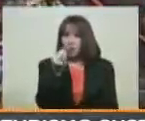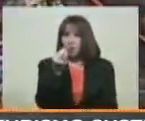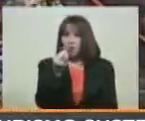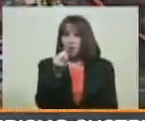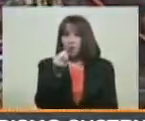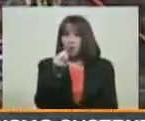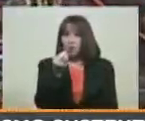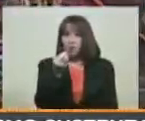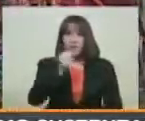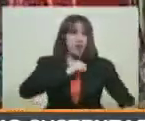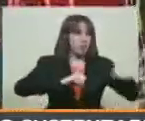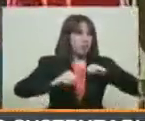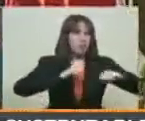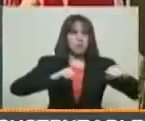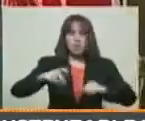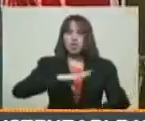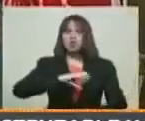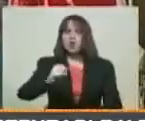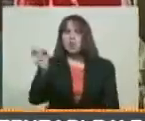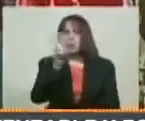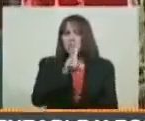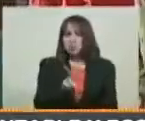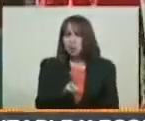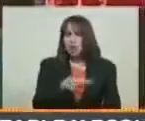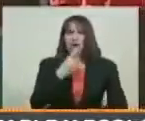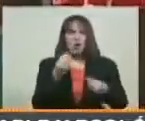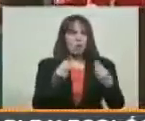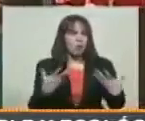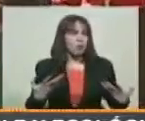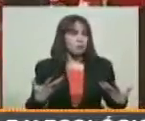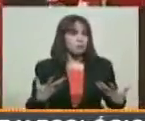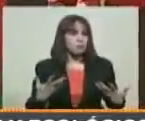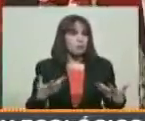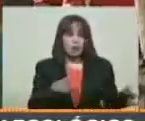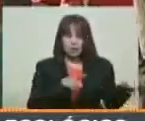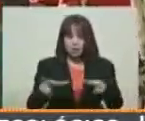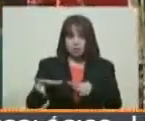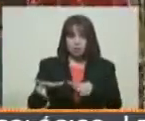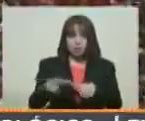¿Cómo está el movimiento Somos Venezuela?